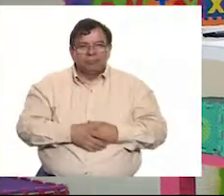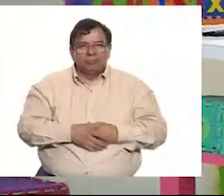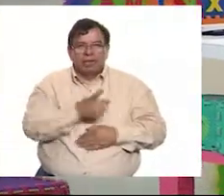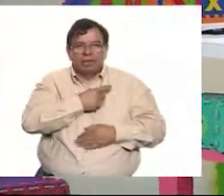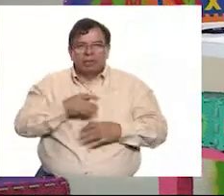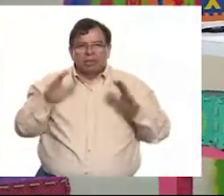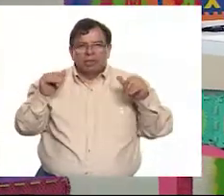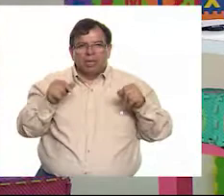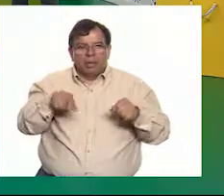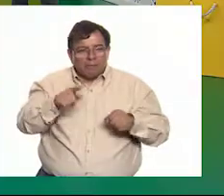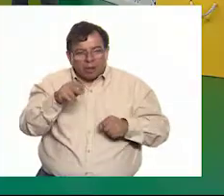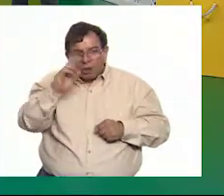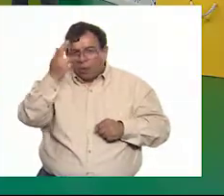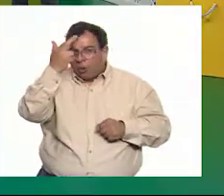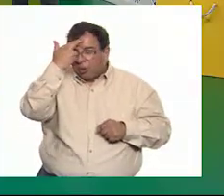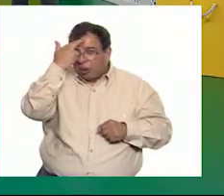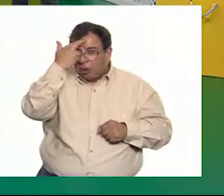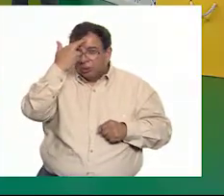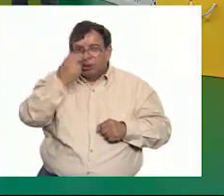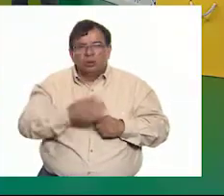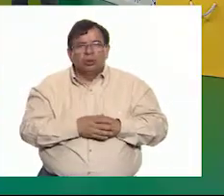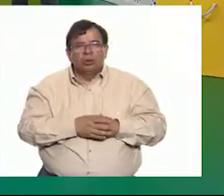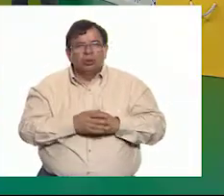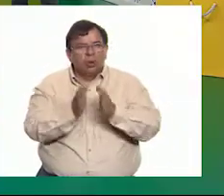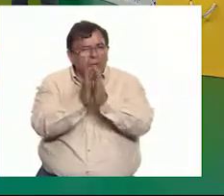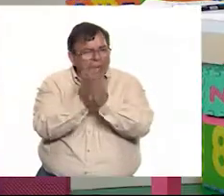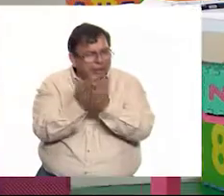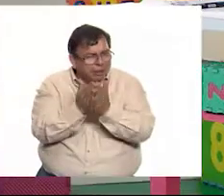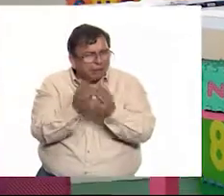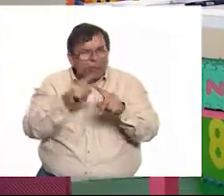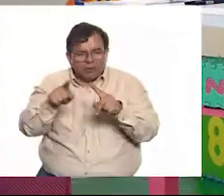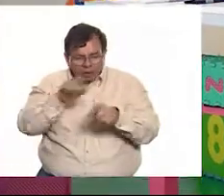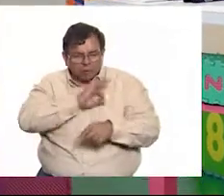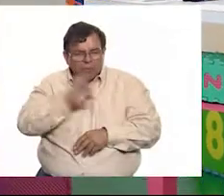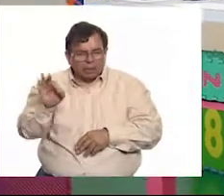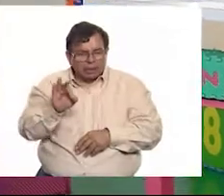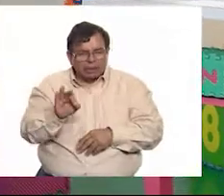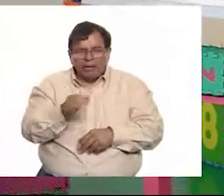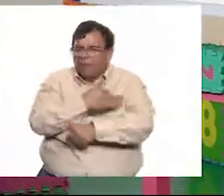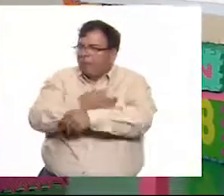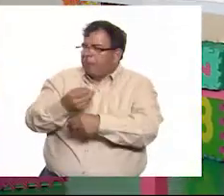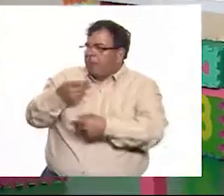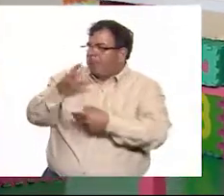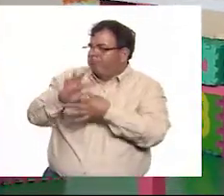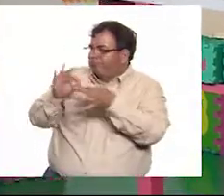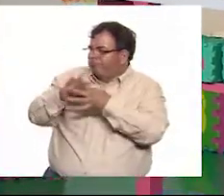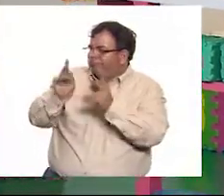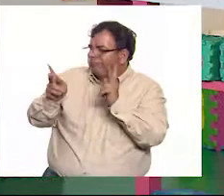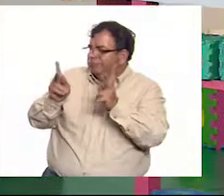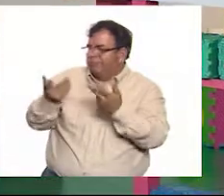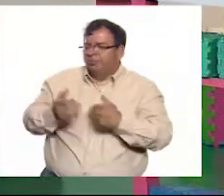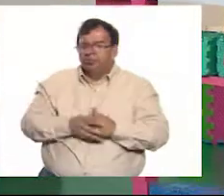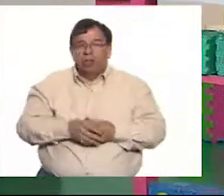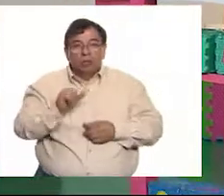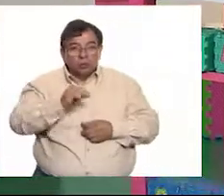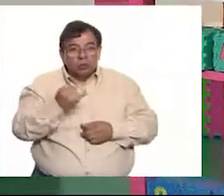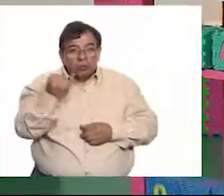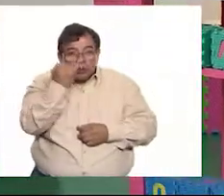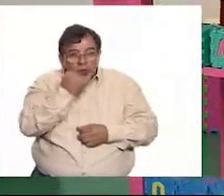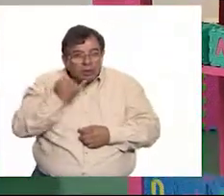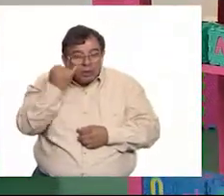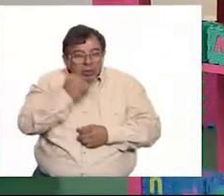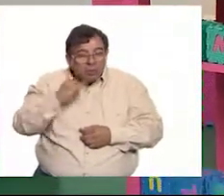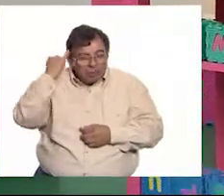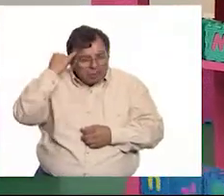tenemos que despedir, pero antes te recuerdo que si te es posible, consultes otros libros y comenta el tema de hoy con tu familia. Si tienes la fortuna de hablar una lengua